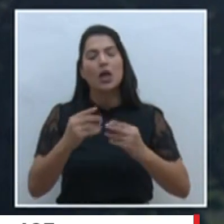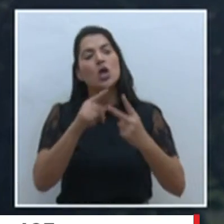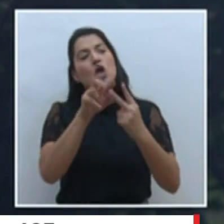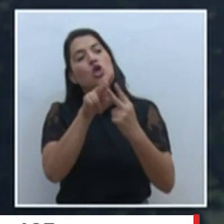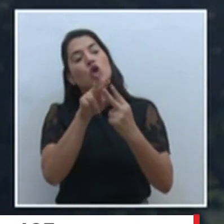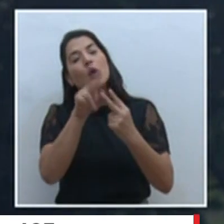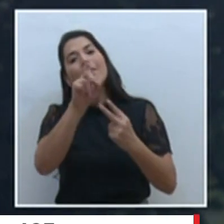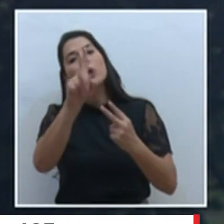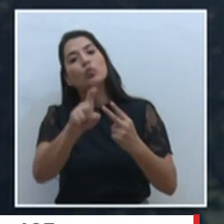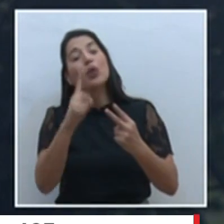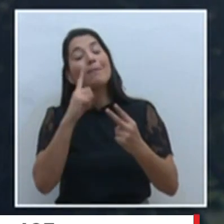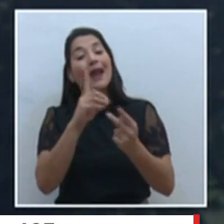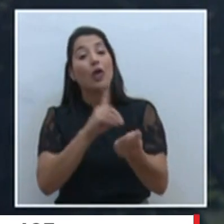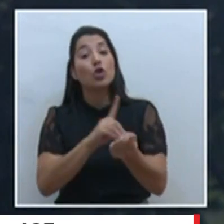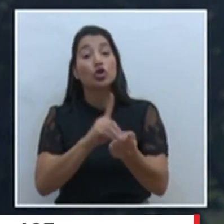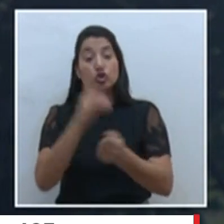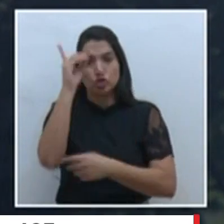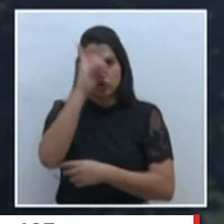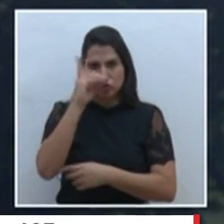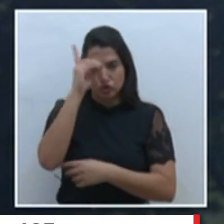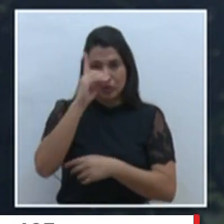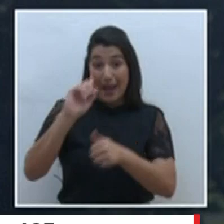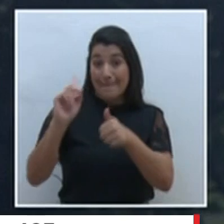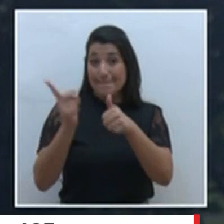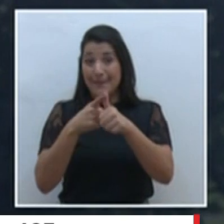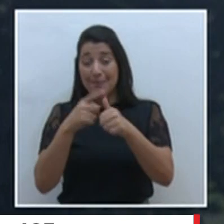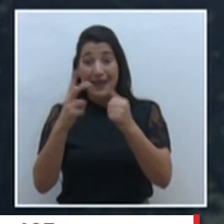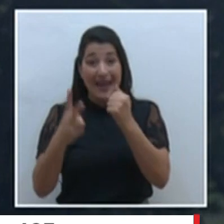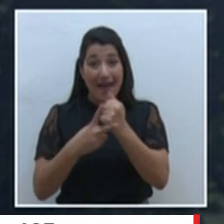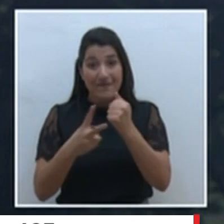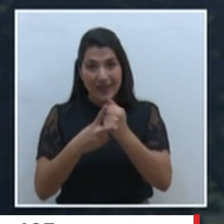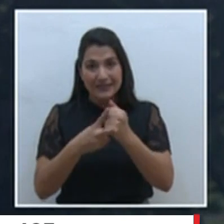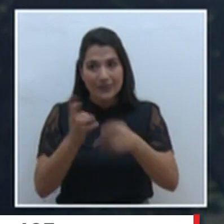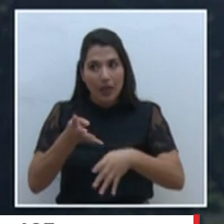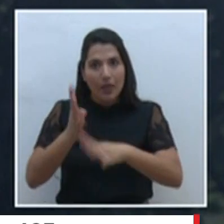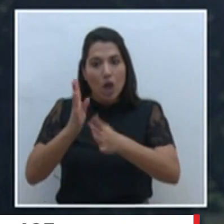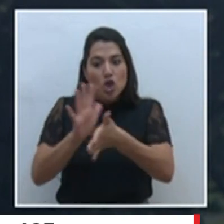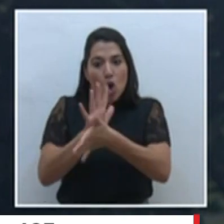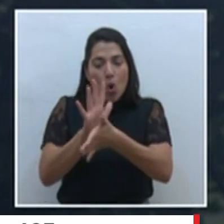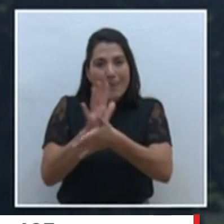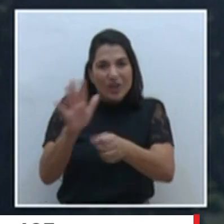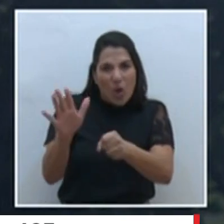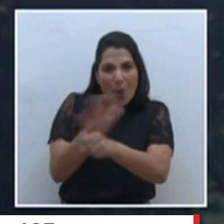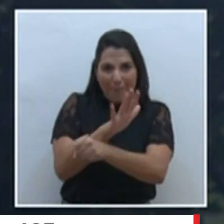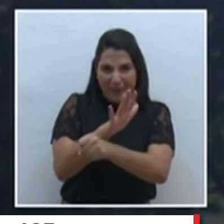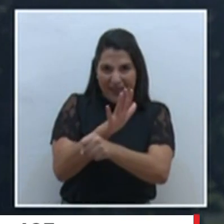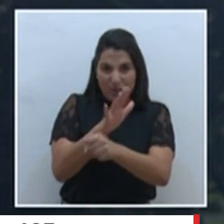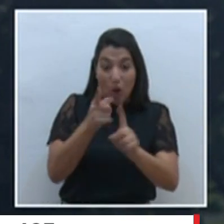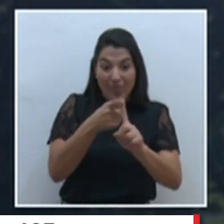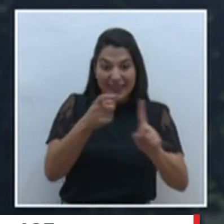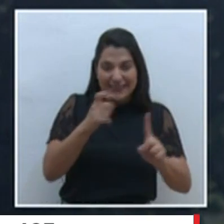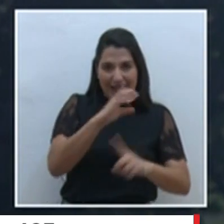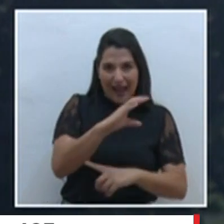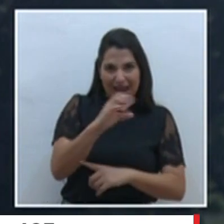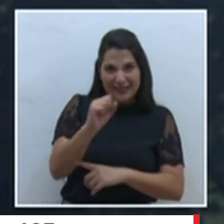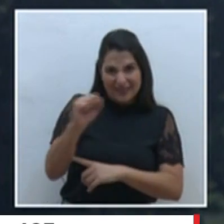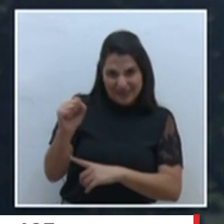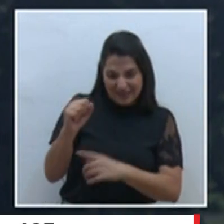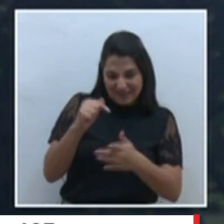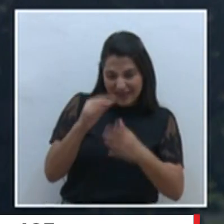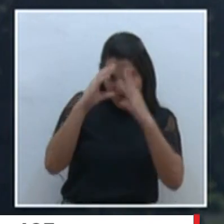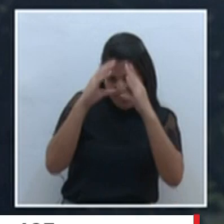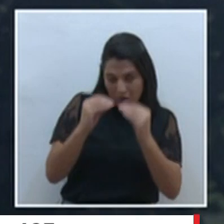Salas. Es la primera vez quizá que se filtra el documento como tal, completo, de la Caja Costarricense de Seguro Social en este